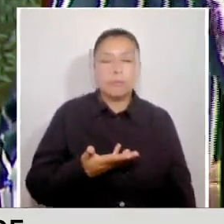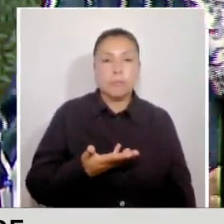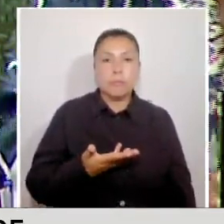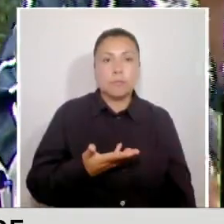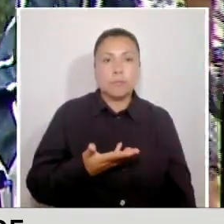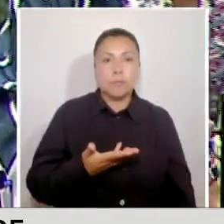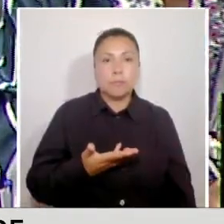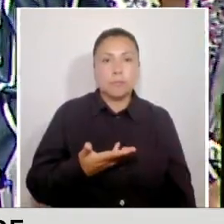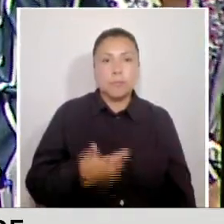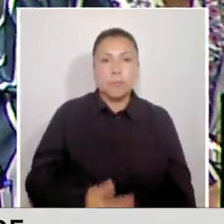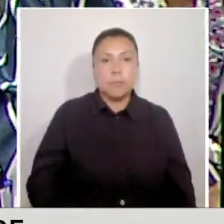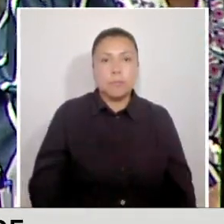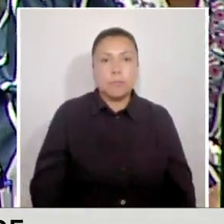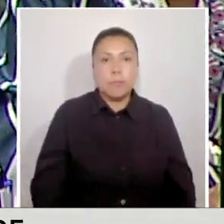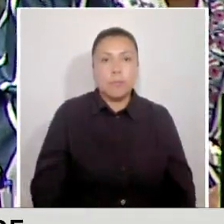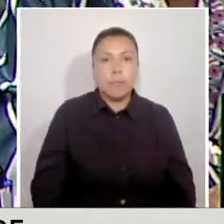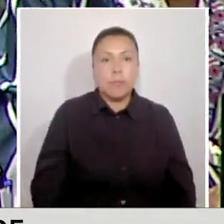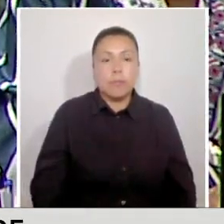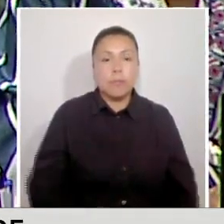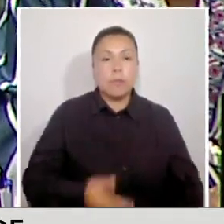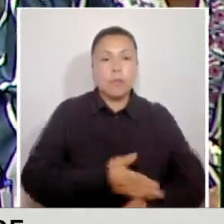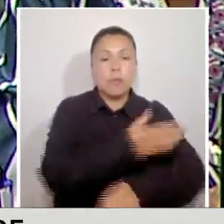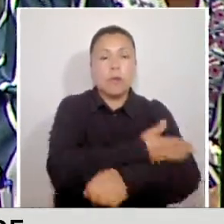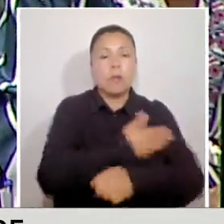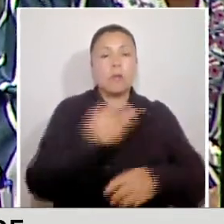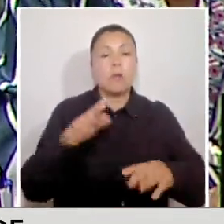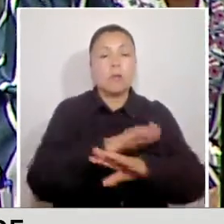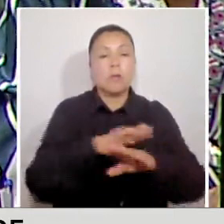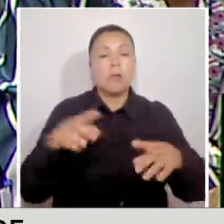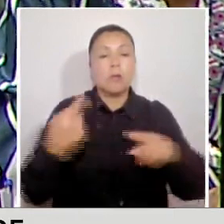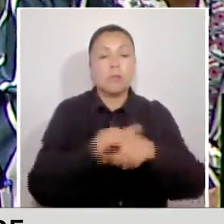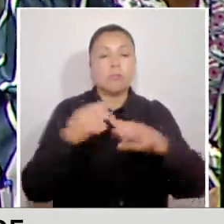ver antes de cerrar el debate No es